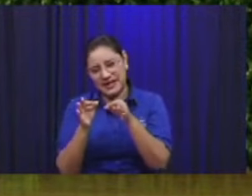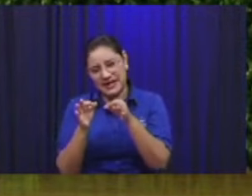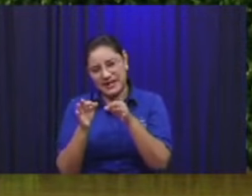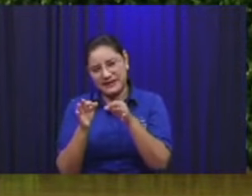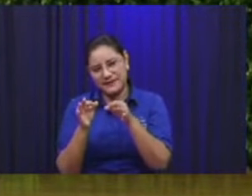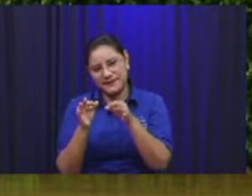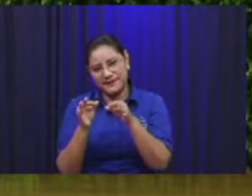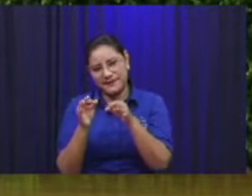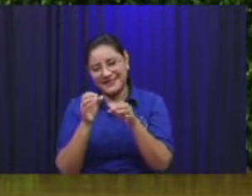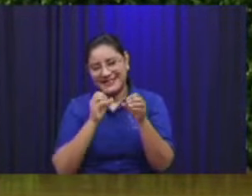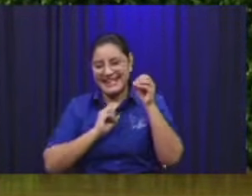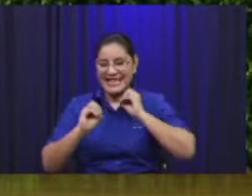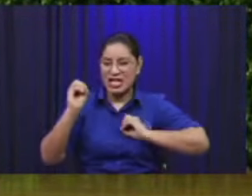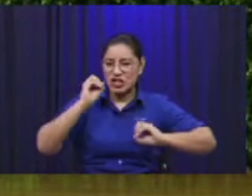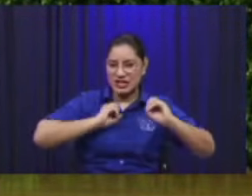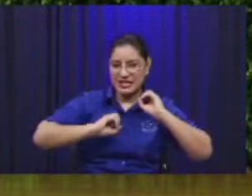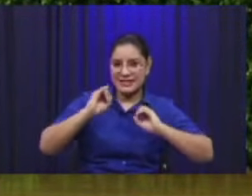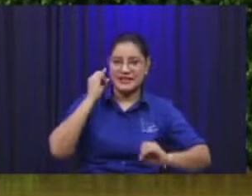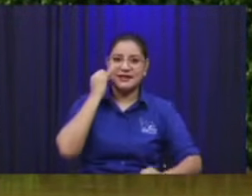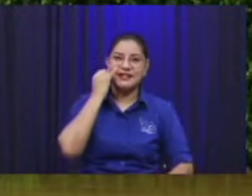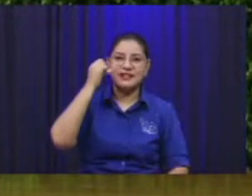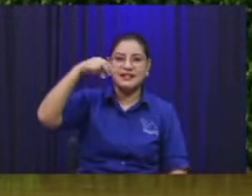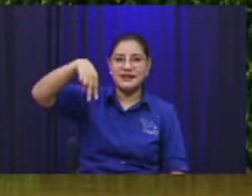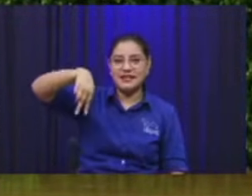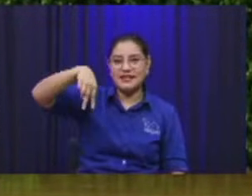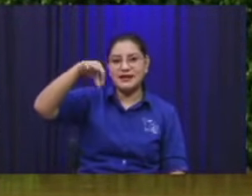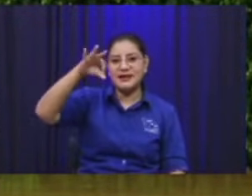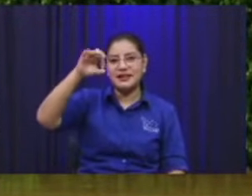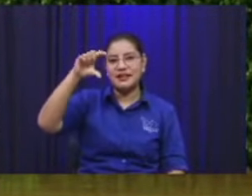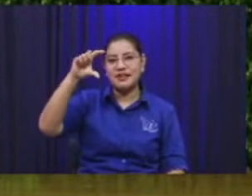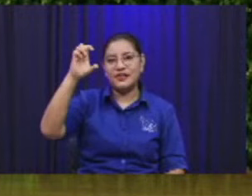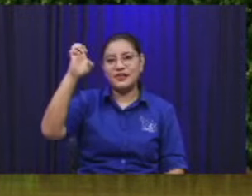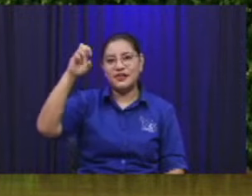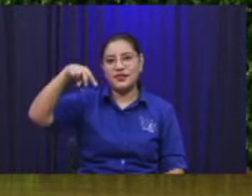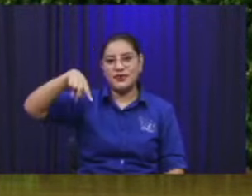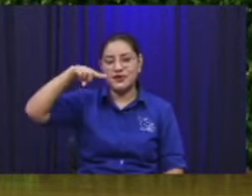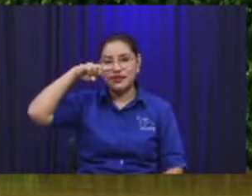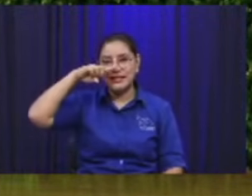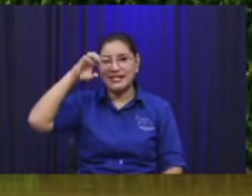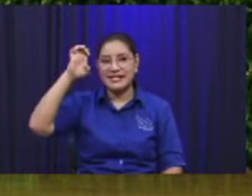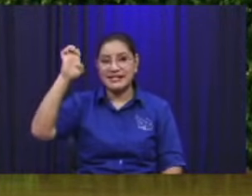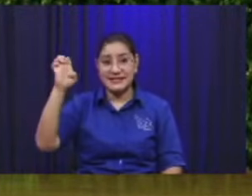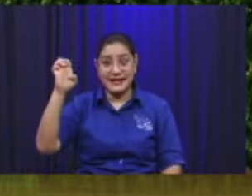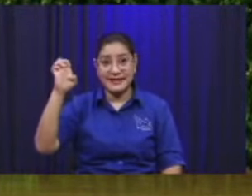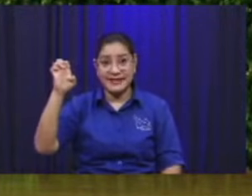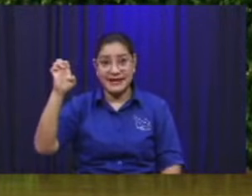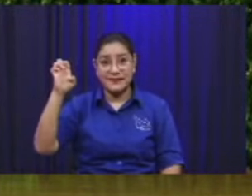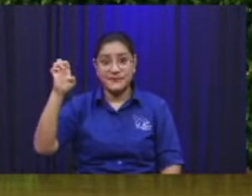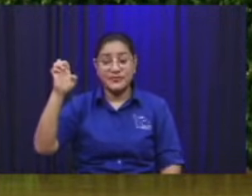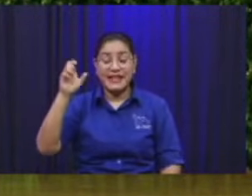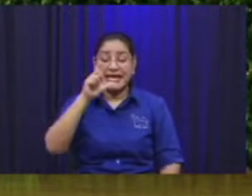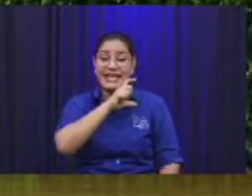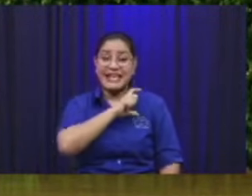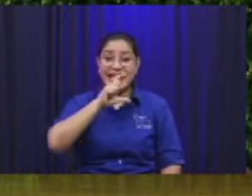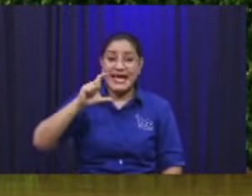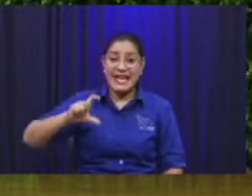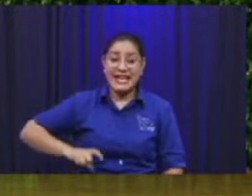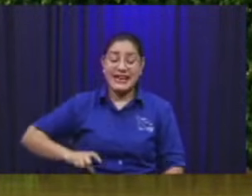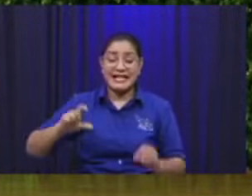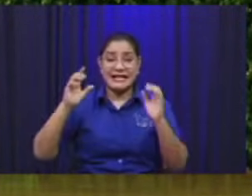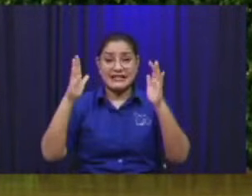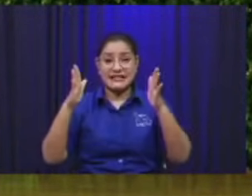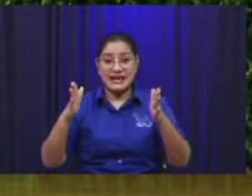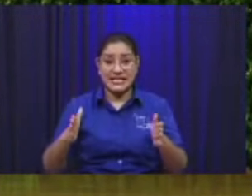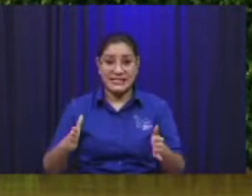inocente en lo que se refiere a lo que se movía en el ámbito cristiano respecto a